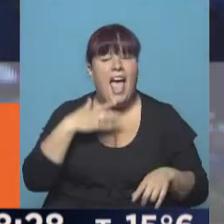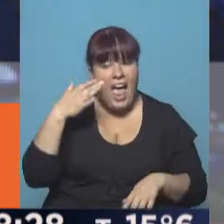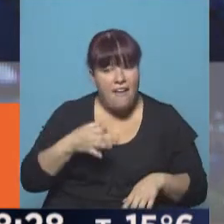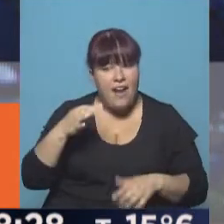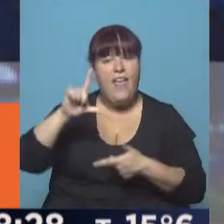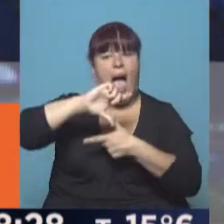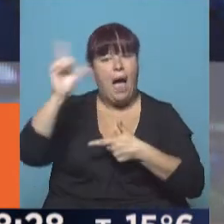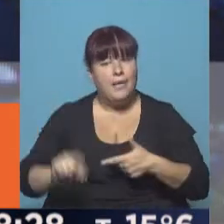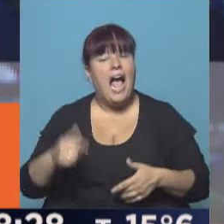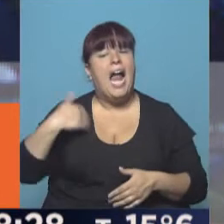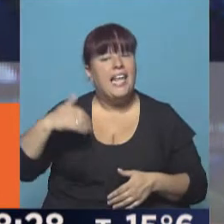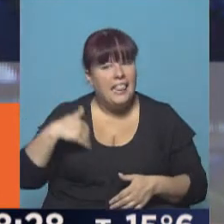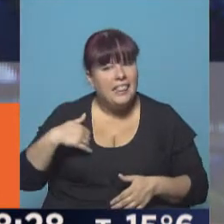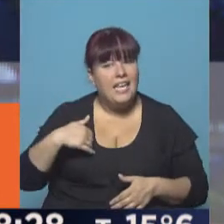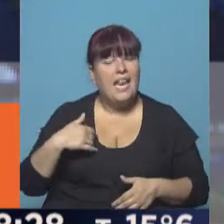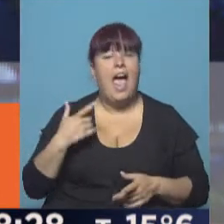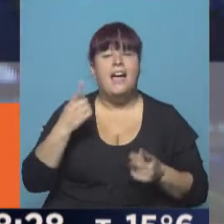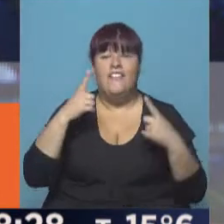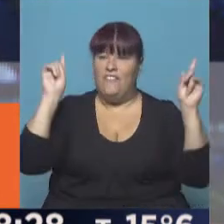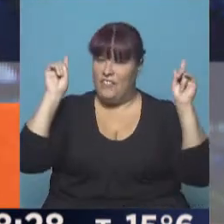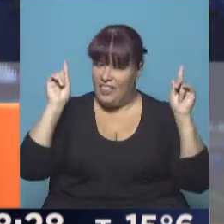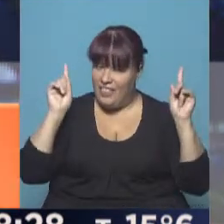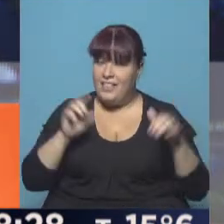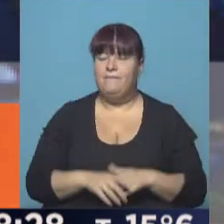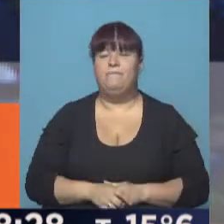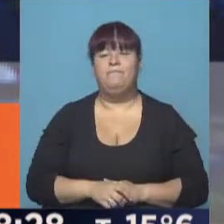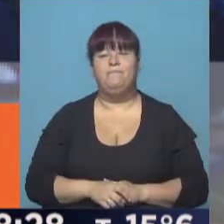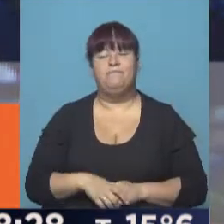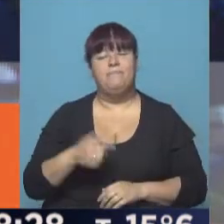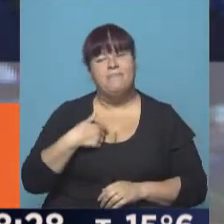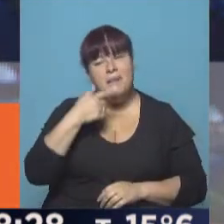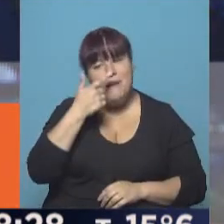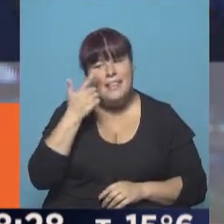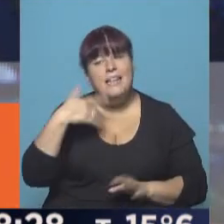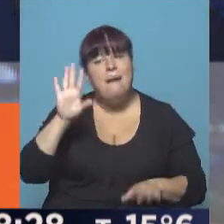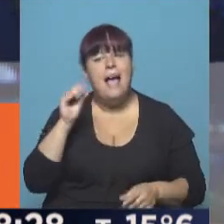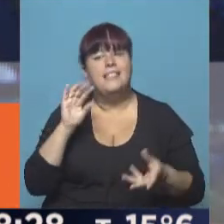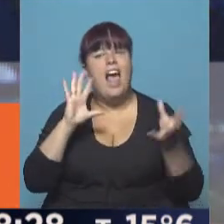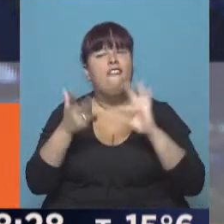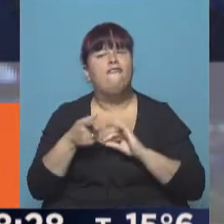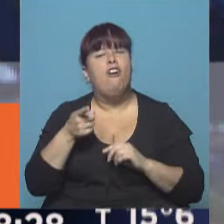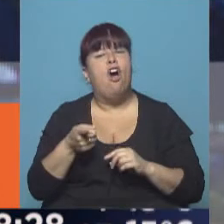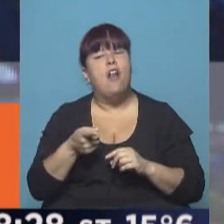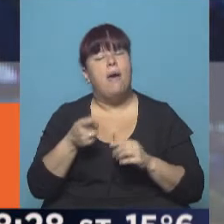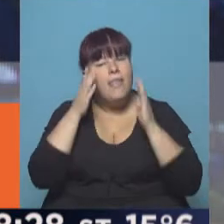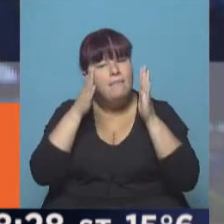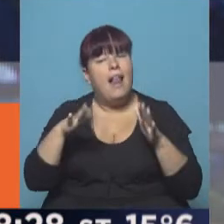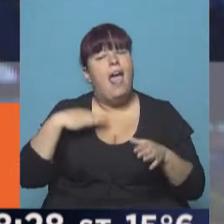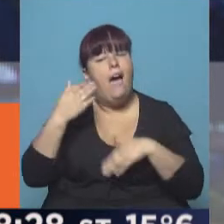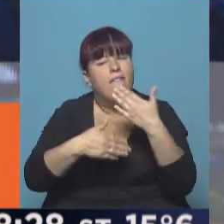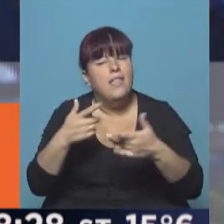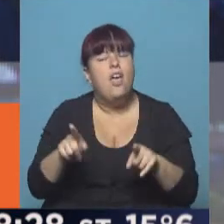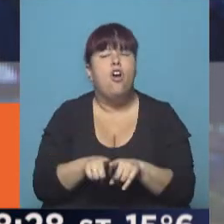que en América Latina los argentinos son una excepción. Y me interesa mucho sobre todo esa manera de enfocar la vida,